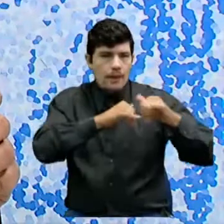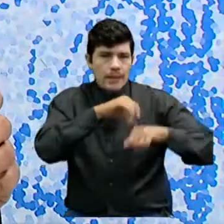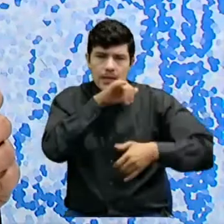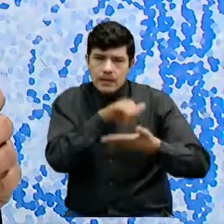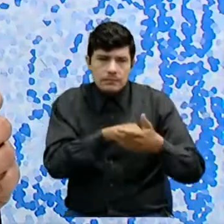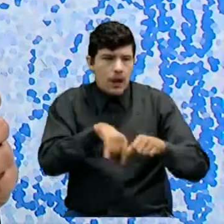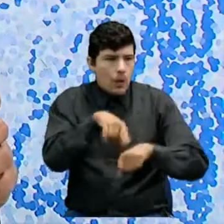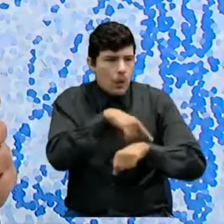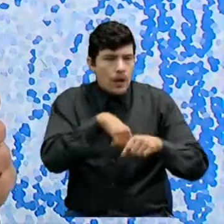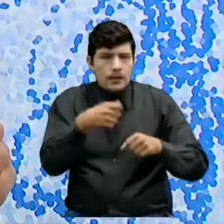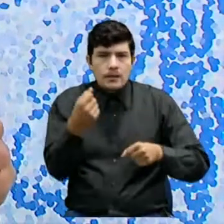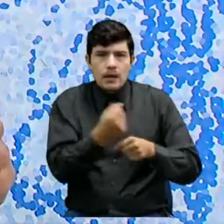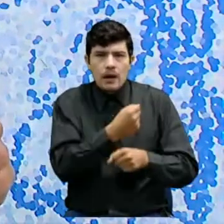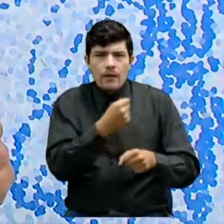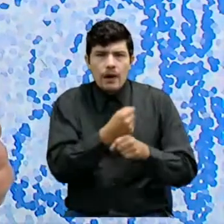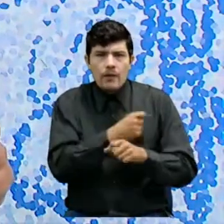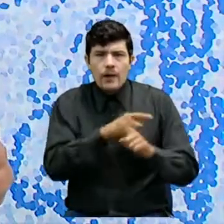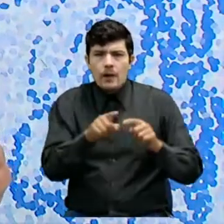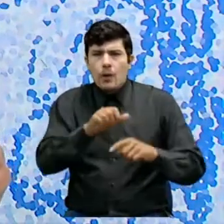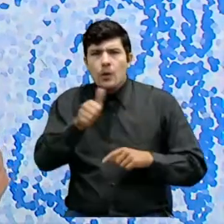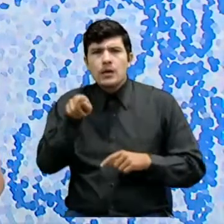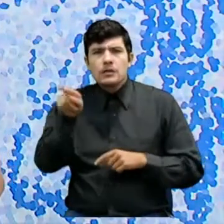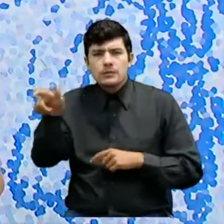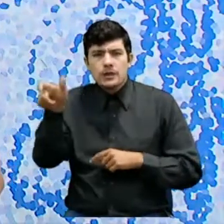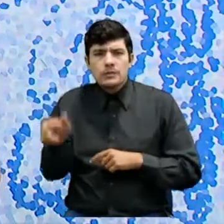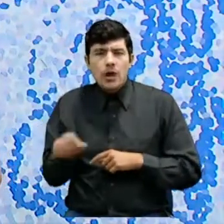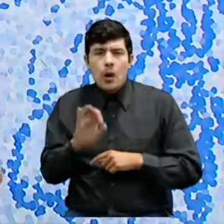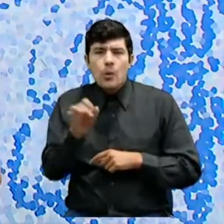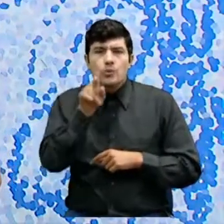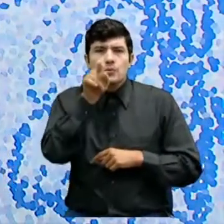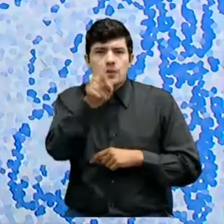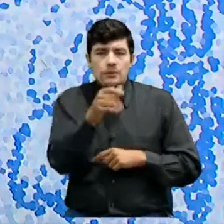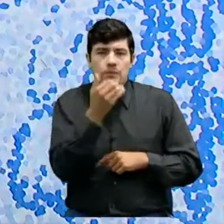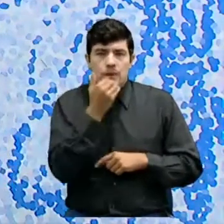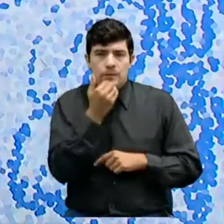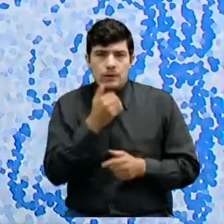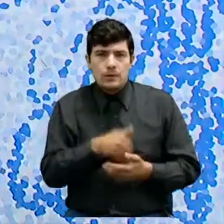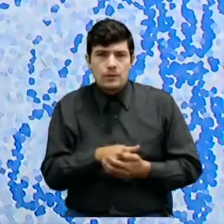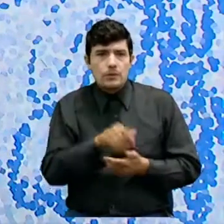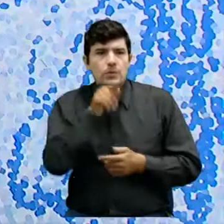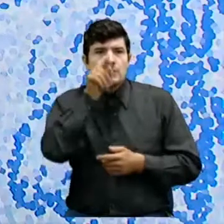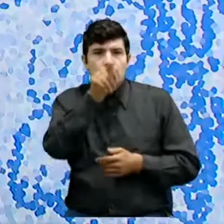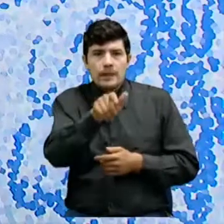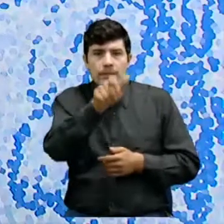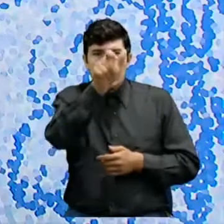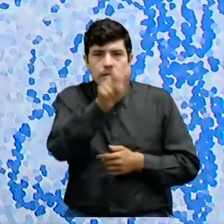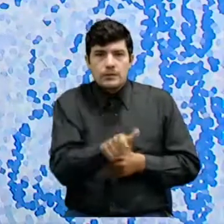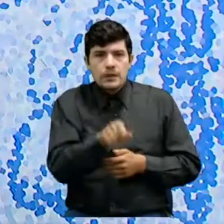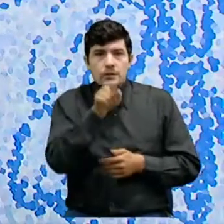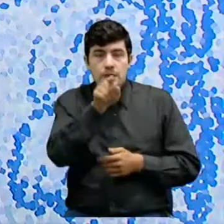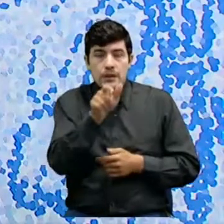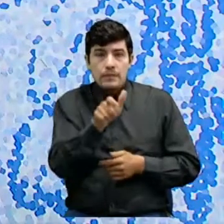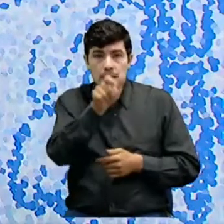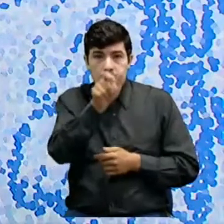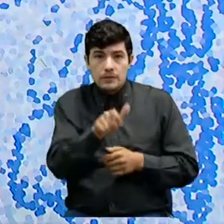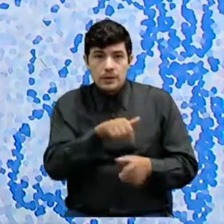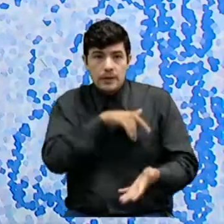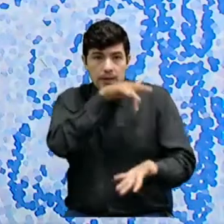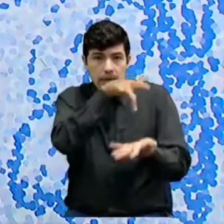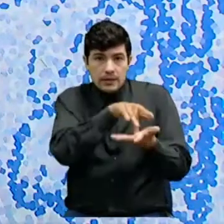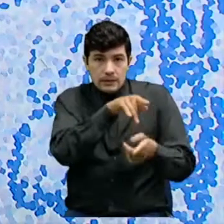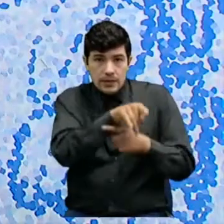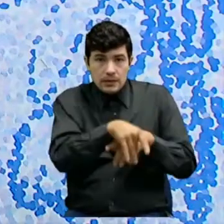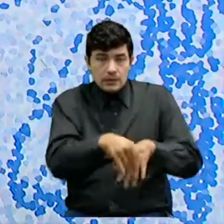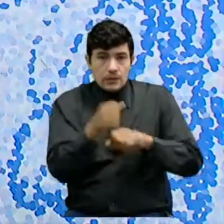de trabajo, todo igual, pero la otra persona, usted, por decir algún ejemplo, resulta que hace parte del sindicato, es